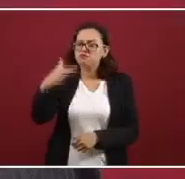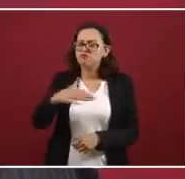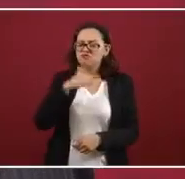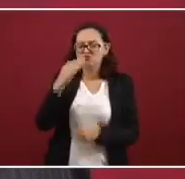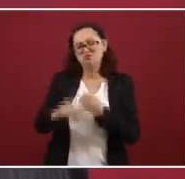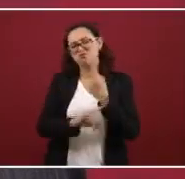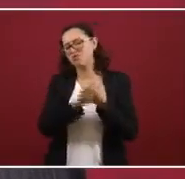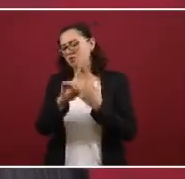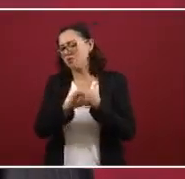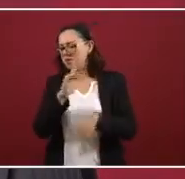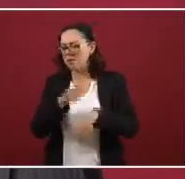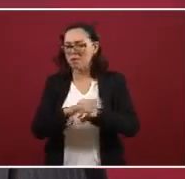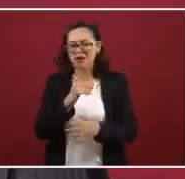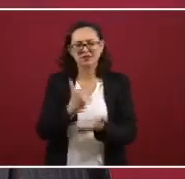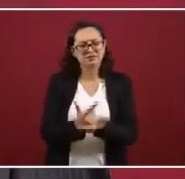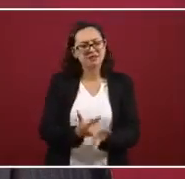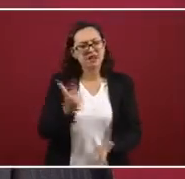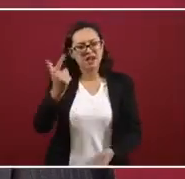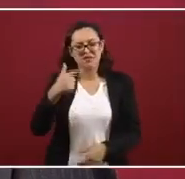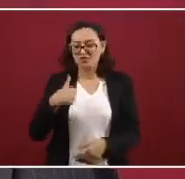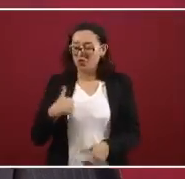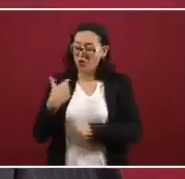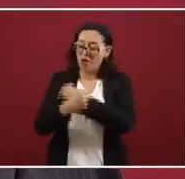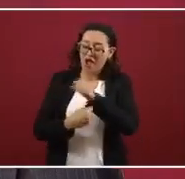que no dijimos por año